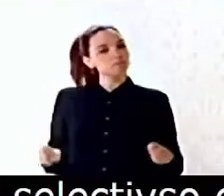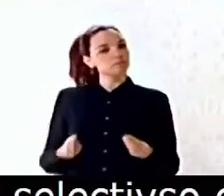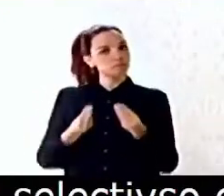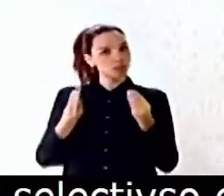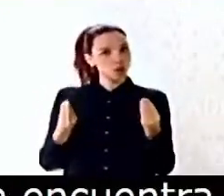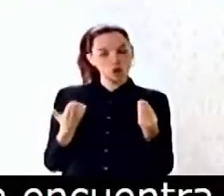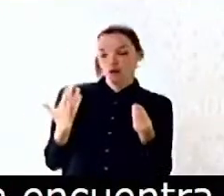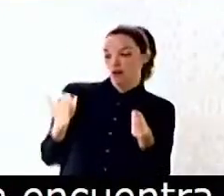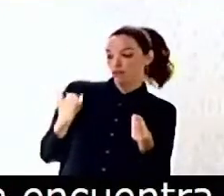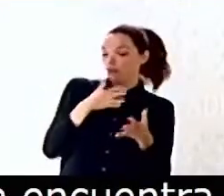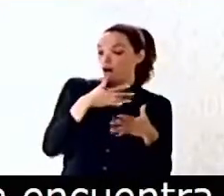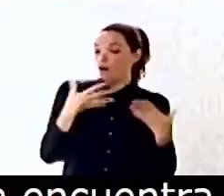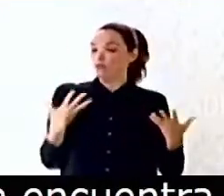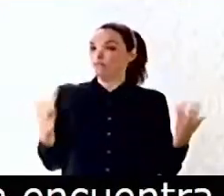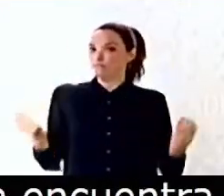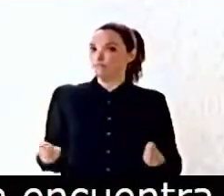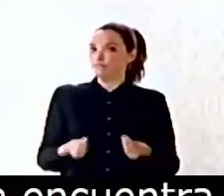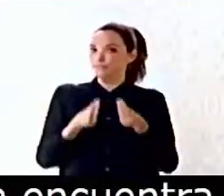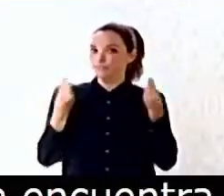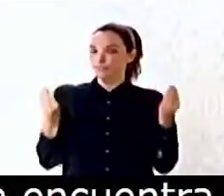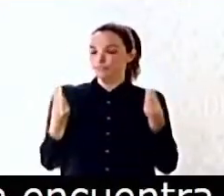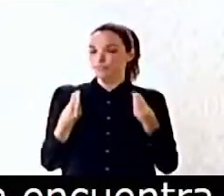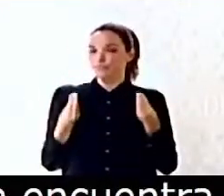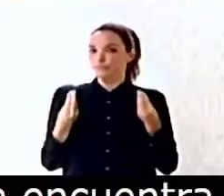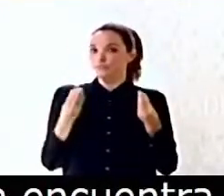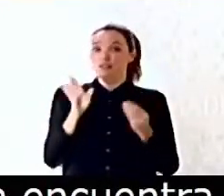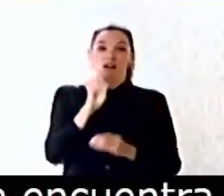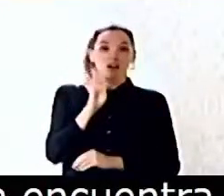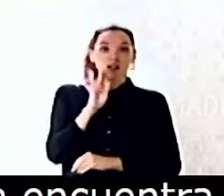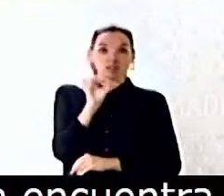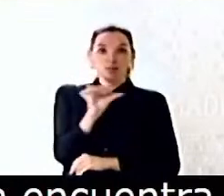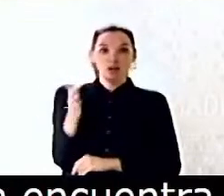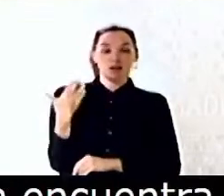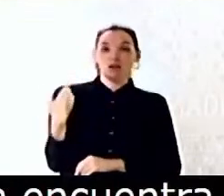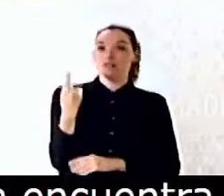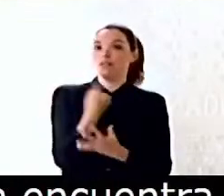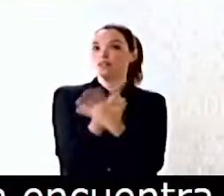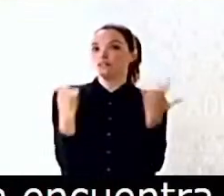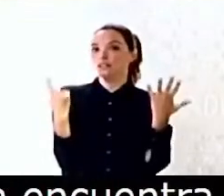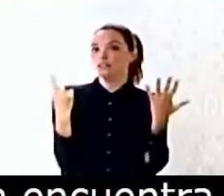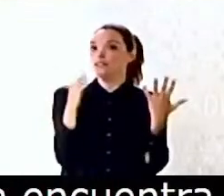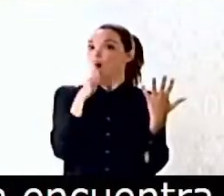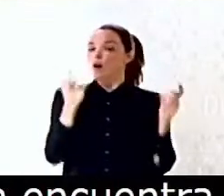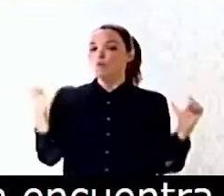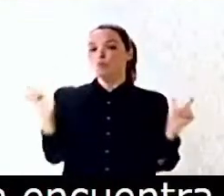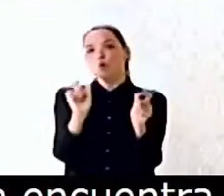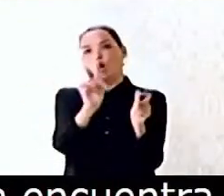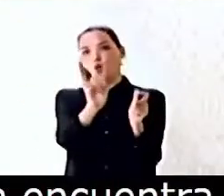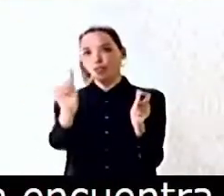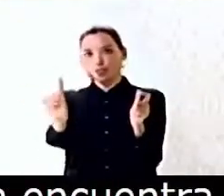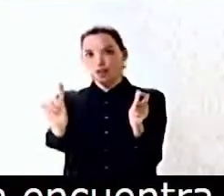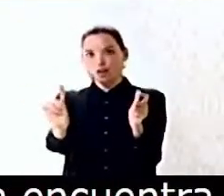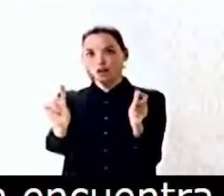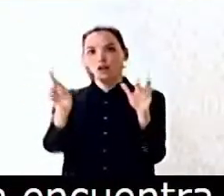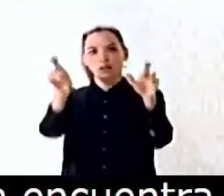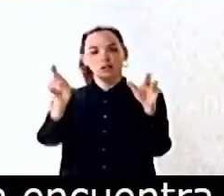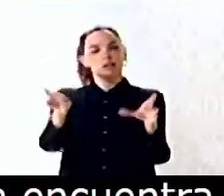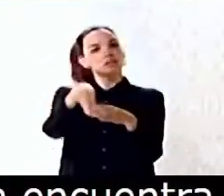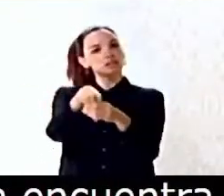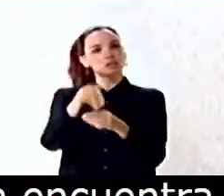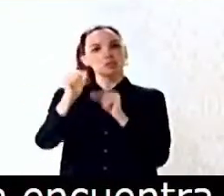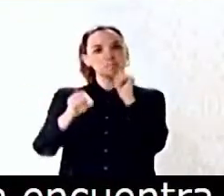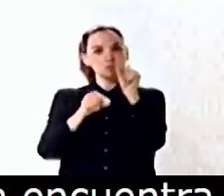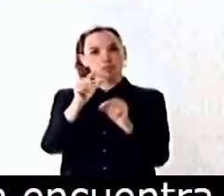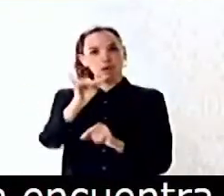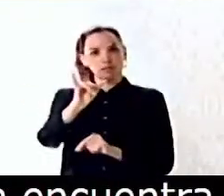íbamos. Frente a las 16 que les comentaba la semana pasada, tenemos 11 residencias que tienen declarados brotes, o sea,